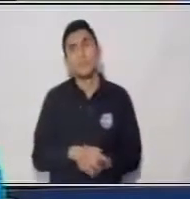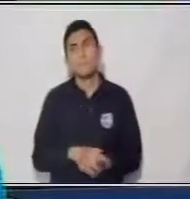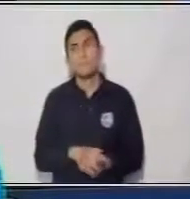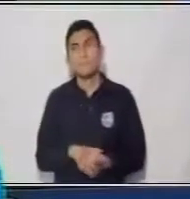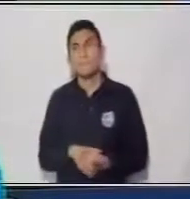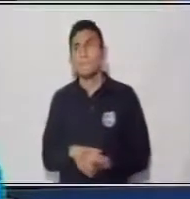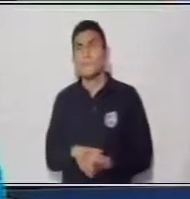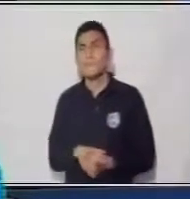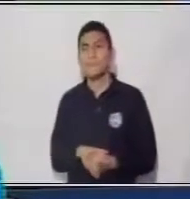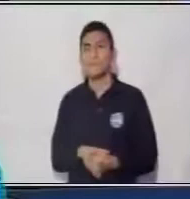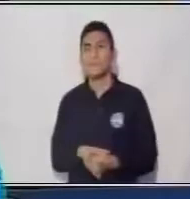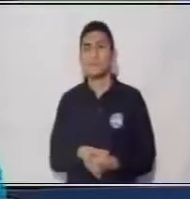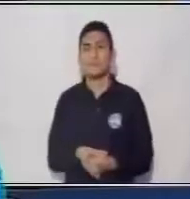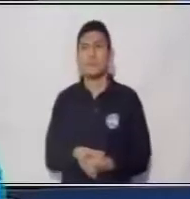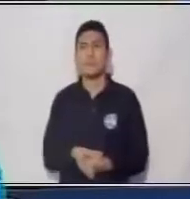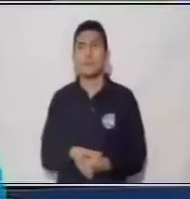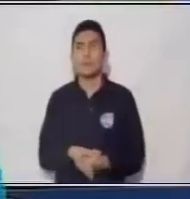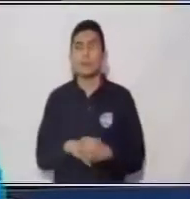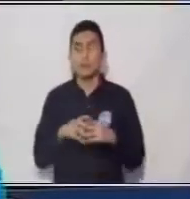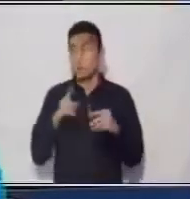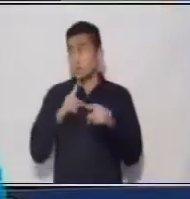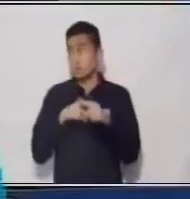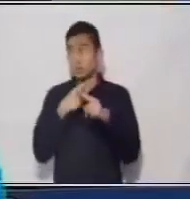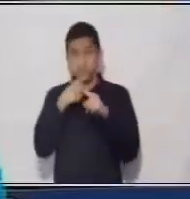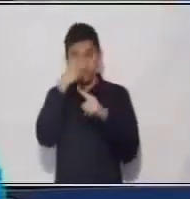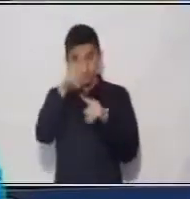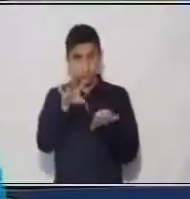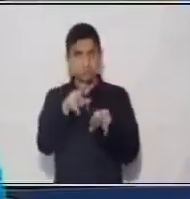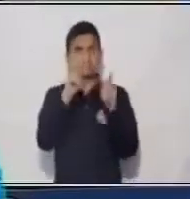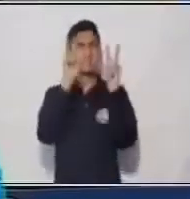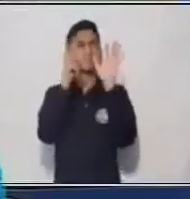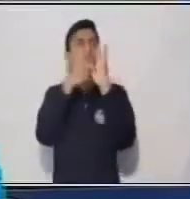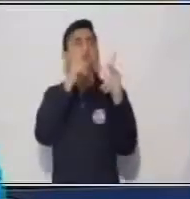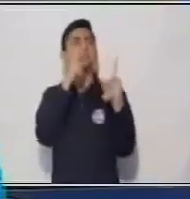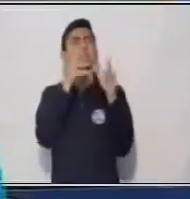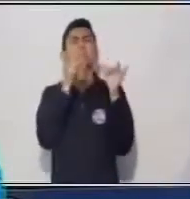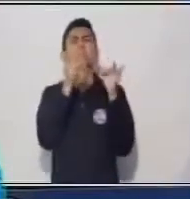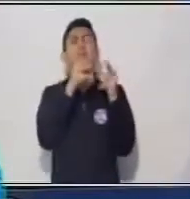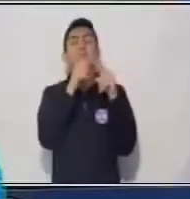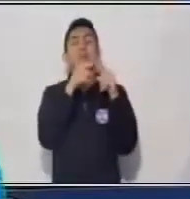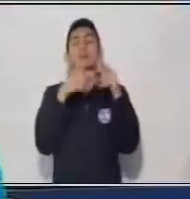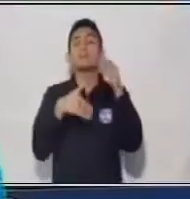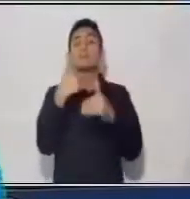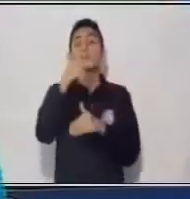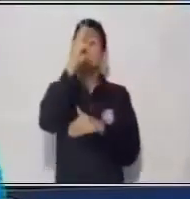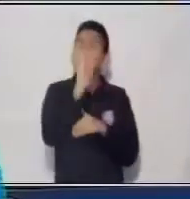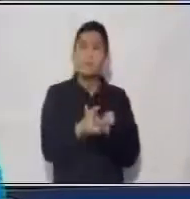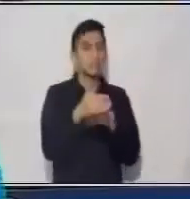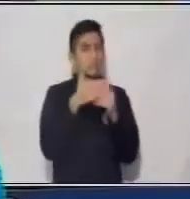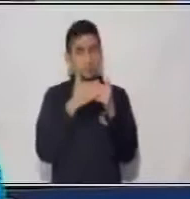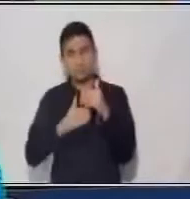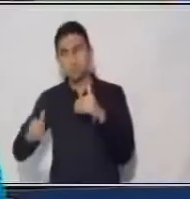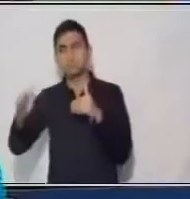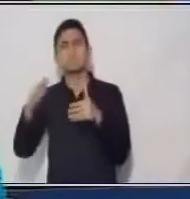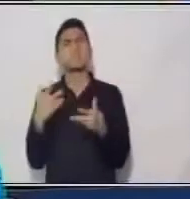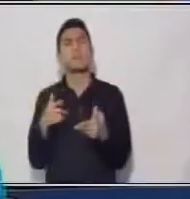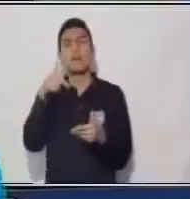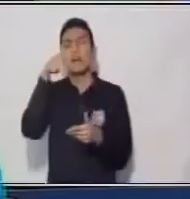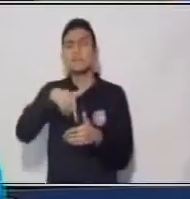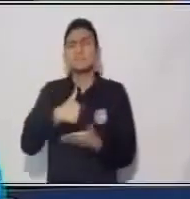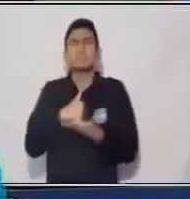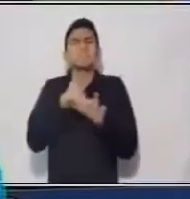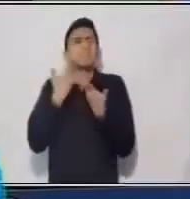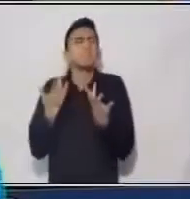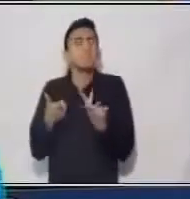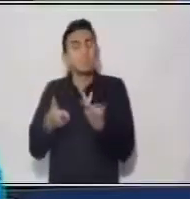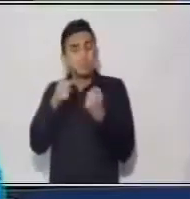tiempo. Entonces, como estamos hablando que es constante el movimiento que vamos a hacer, esto nos va a indicar